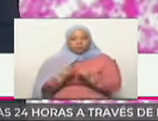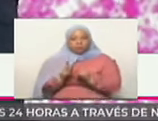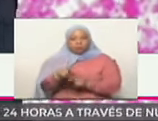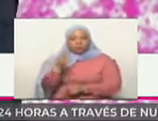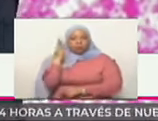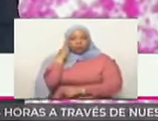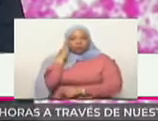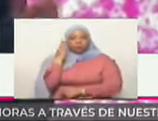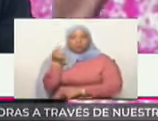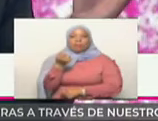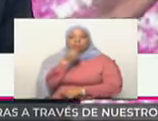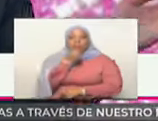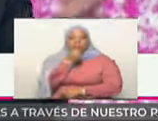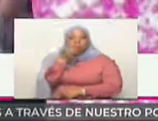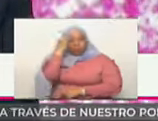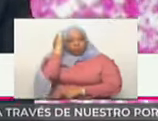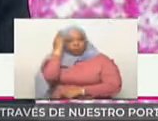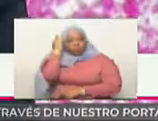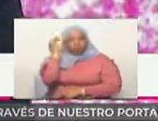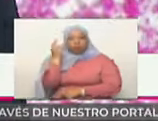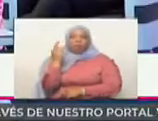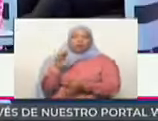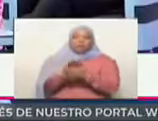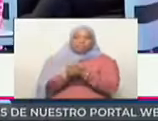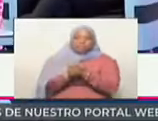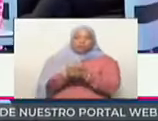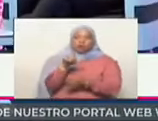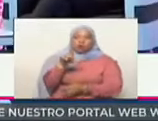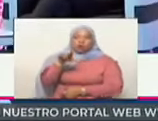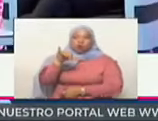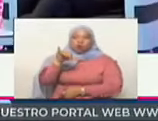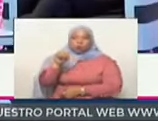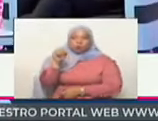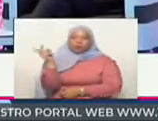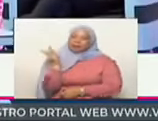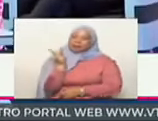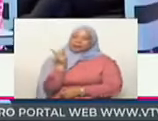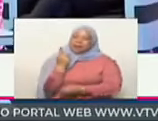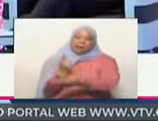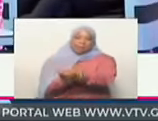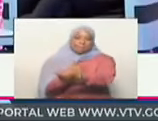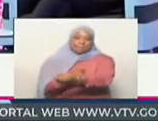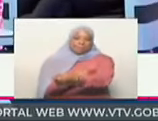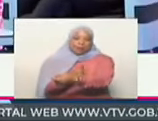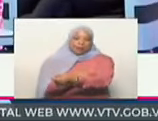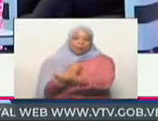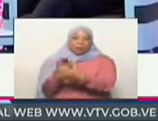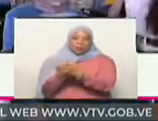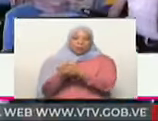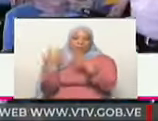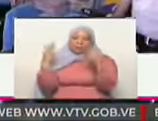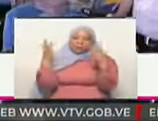Miguel Ángel Pérez Pirela y Luis Guillermo García. Bueno, quedó en manos de ustedes.